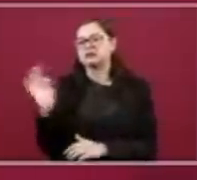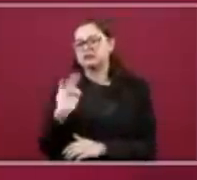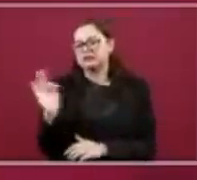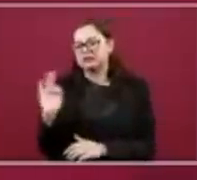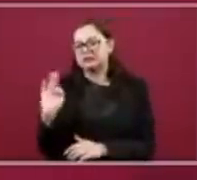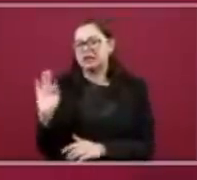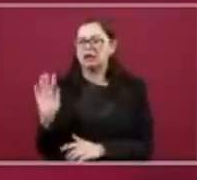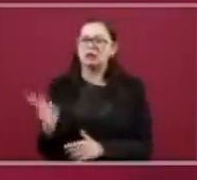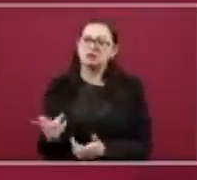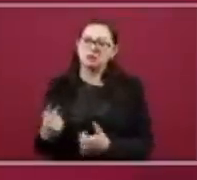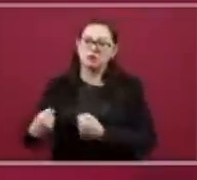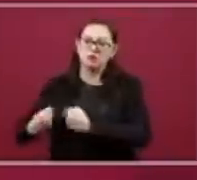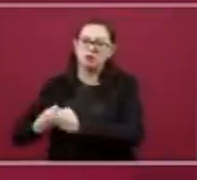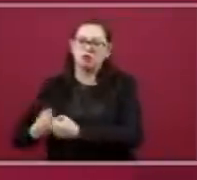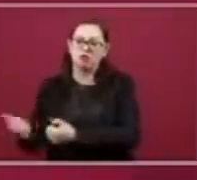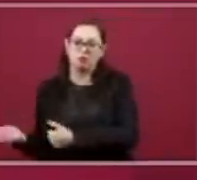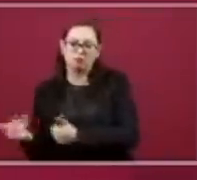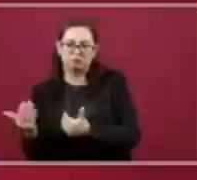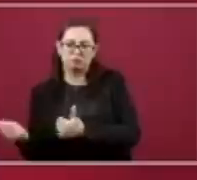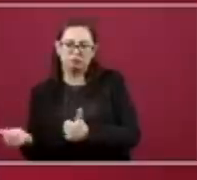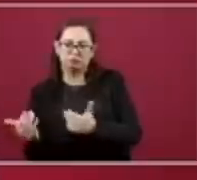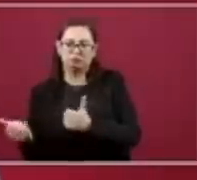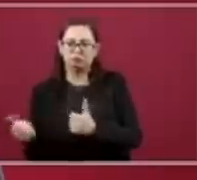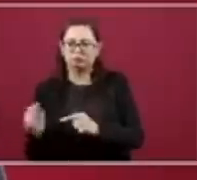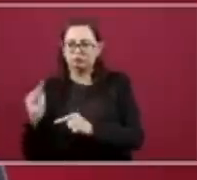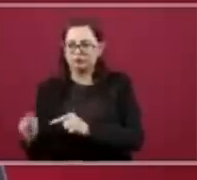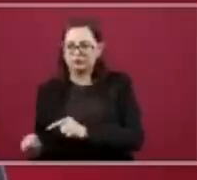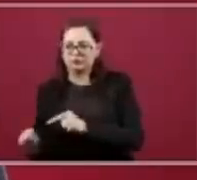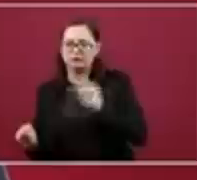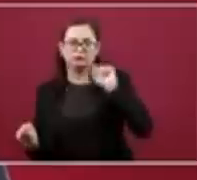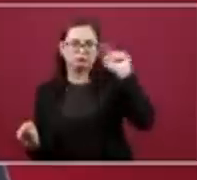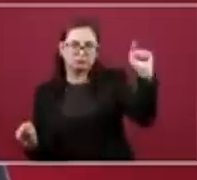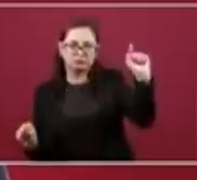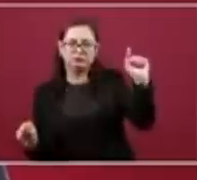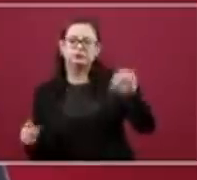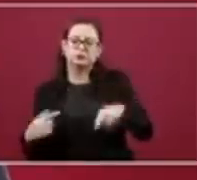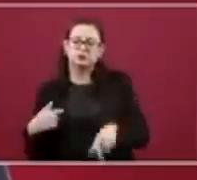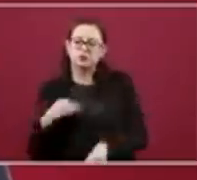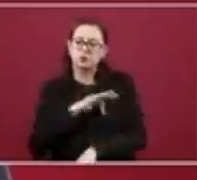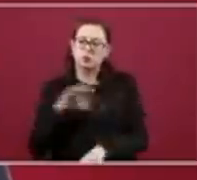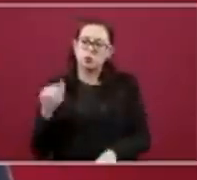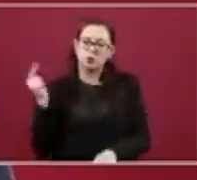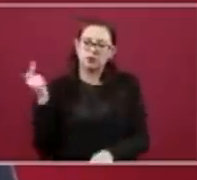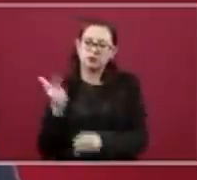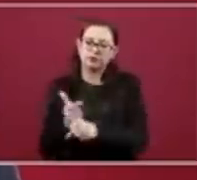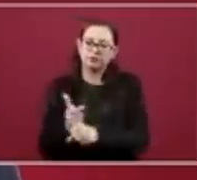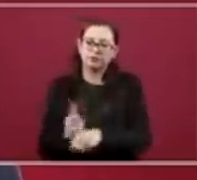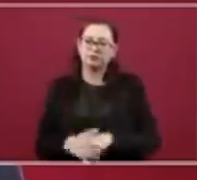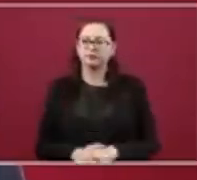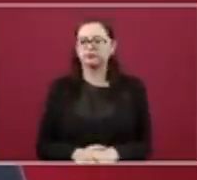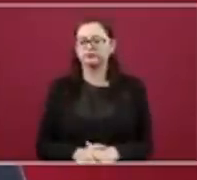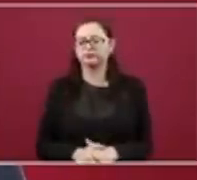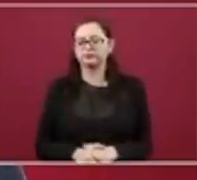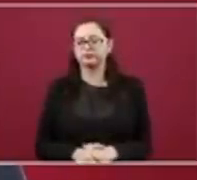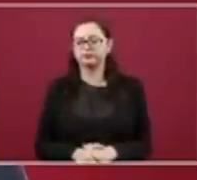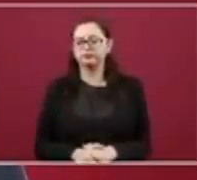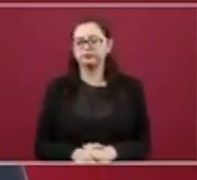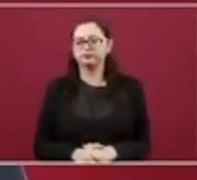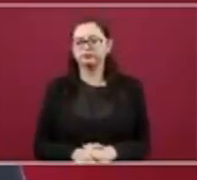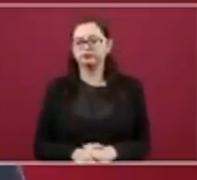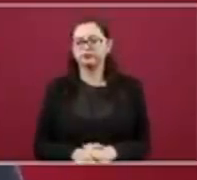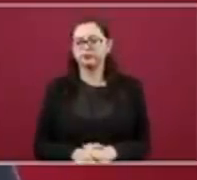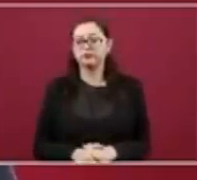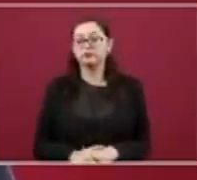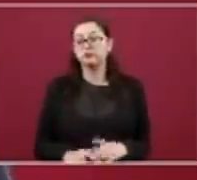está moviendo por las fronteras, ahí en esos puntos se pueden identificar. No es un